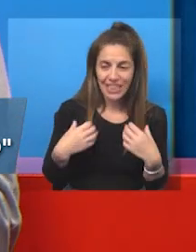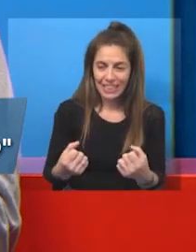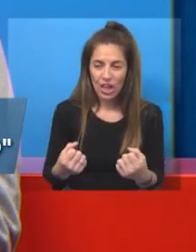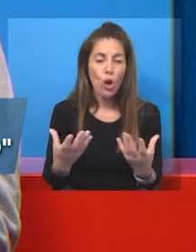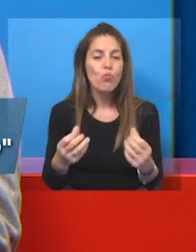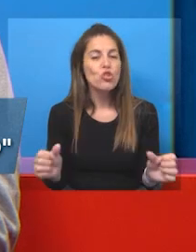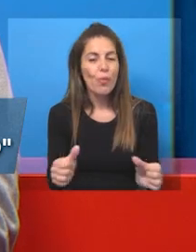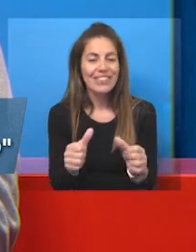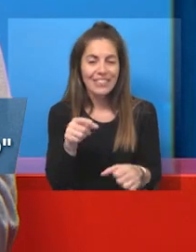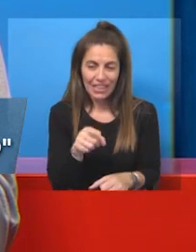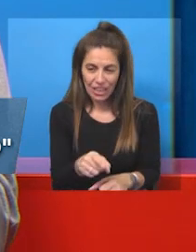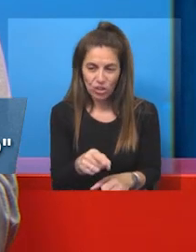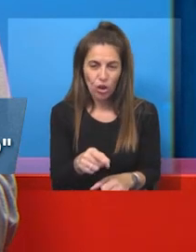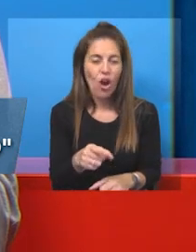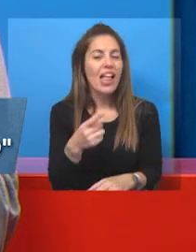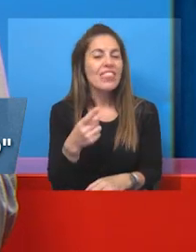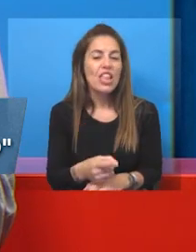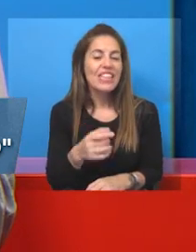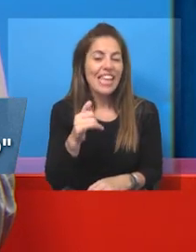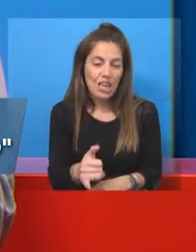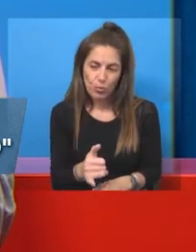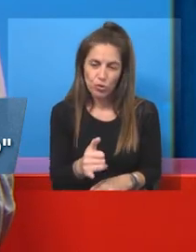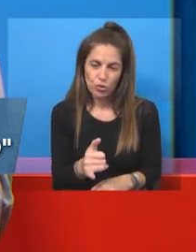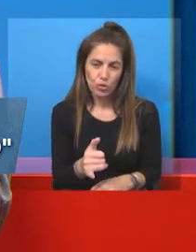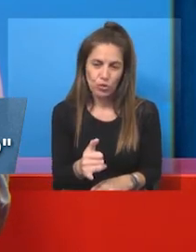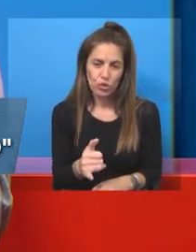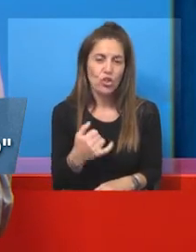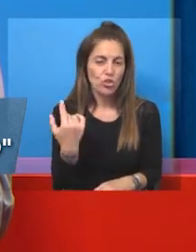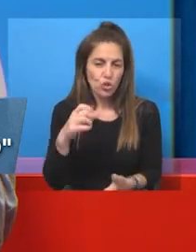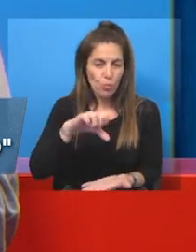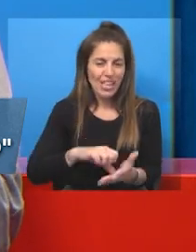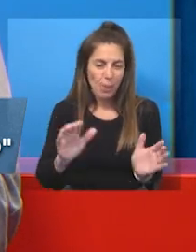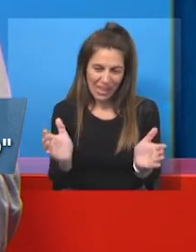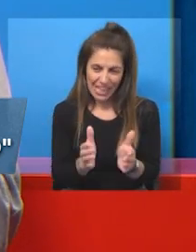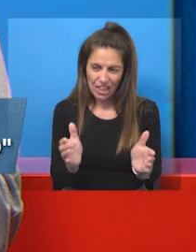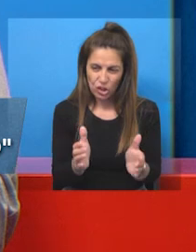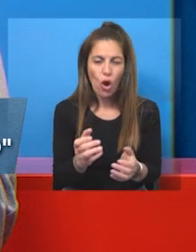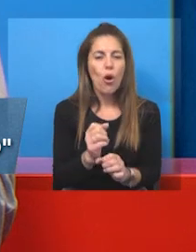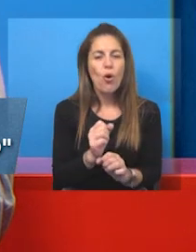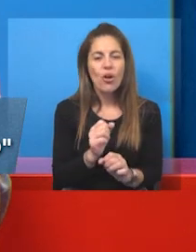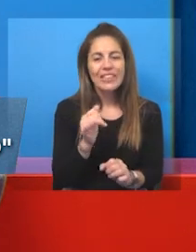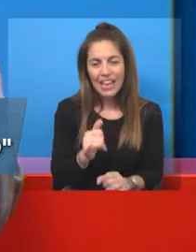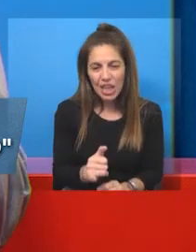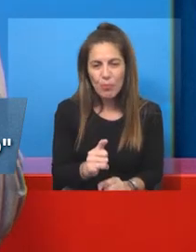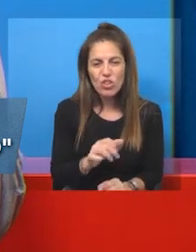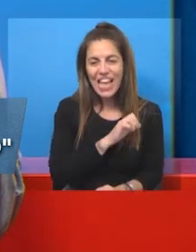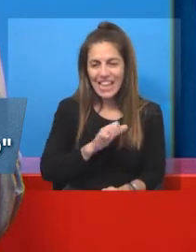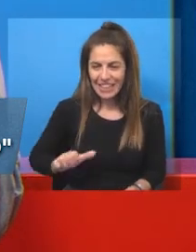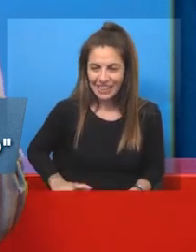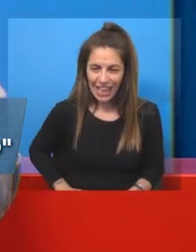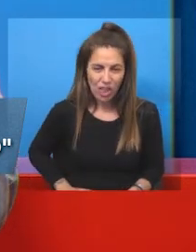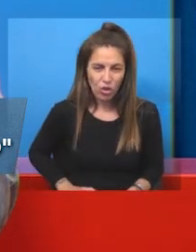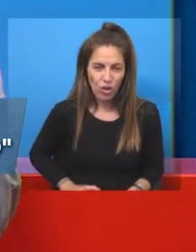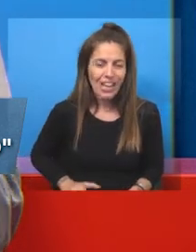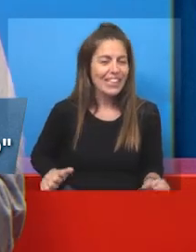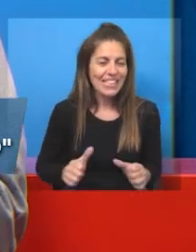mucho por hacer en esto y tenemos tenemos eh somos un país pequeño tenemos el estado este